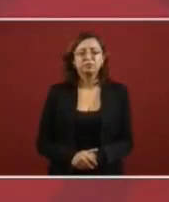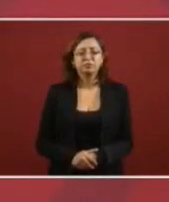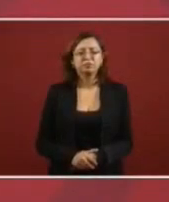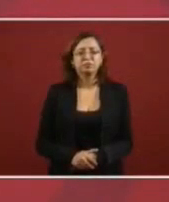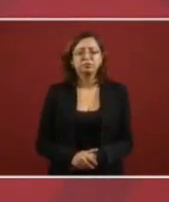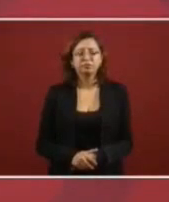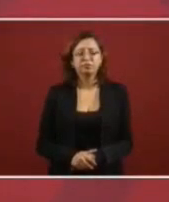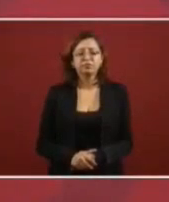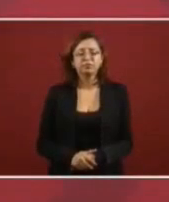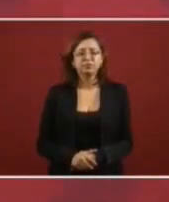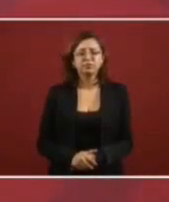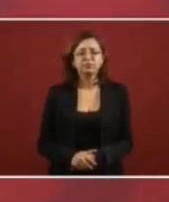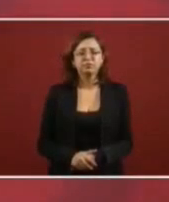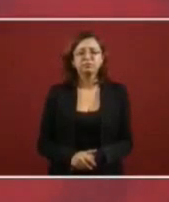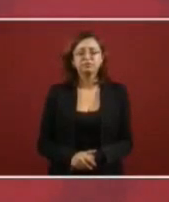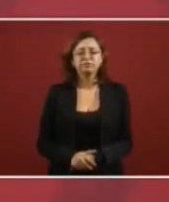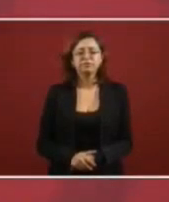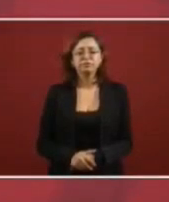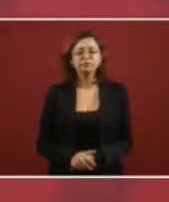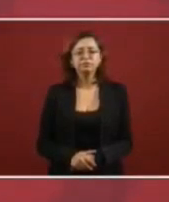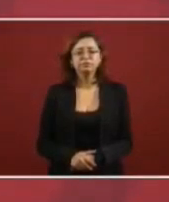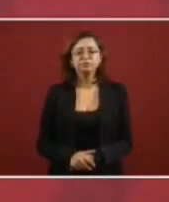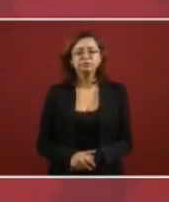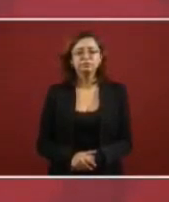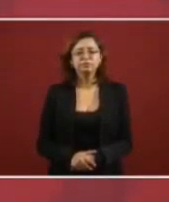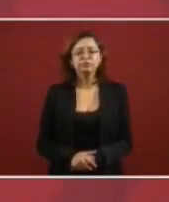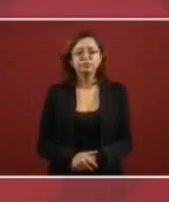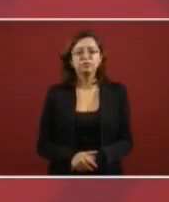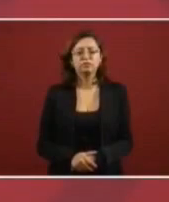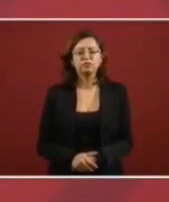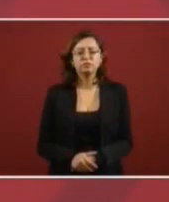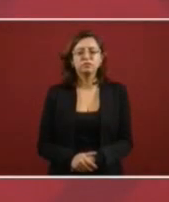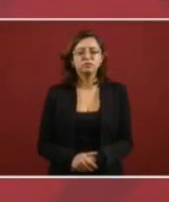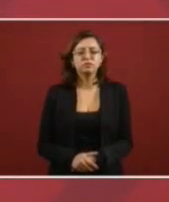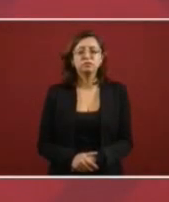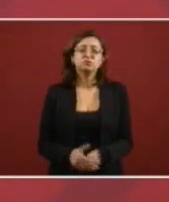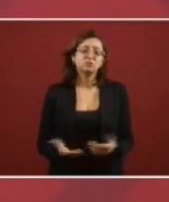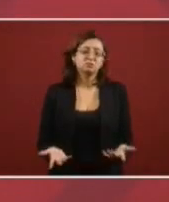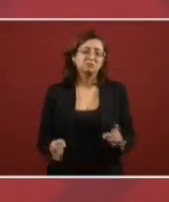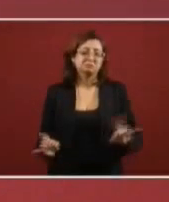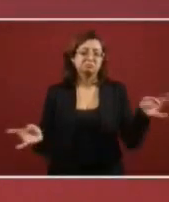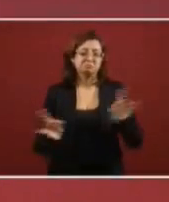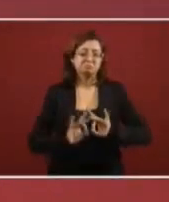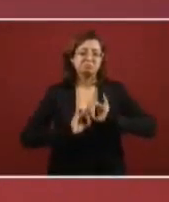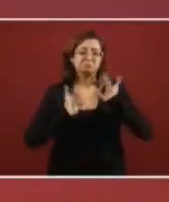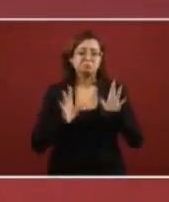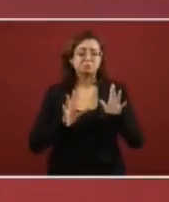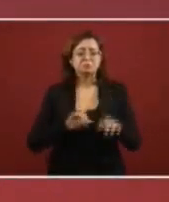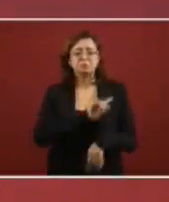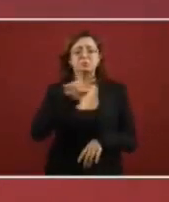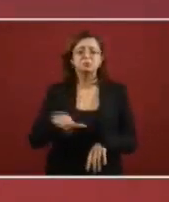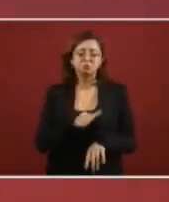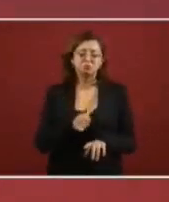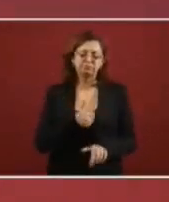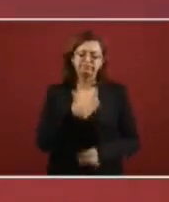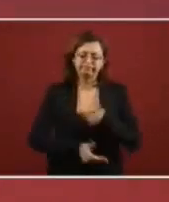se va y hacer lo que en estos casos corresponde y es nuestra